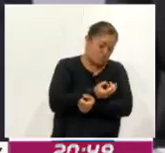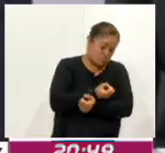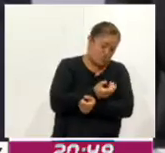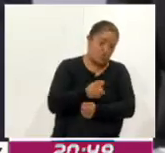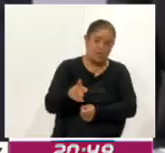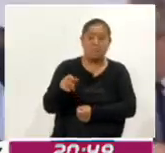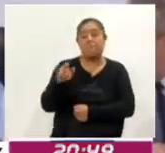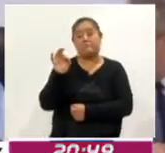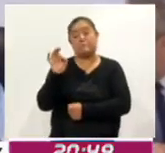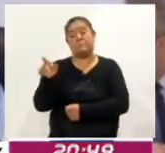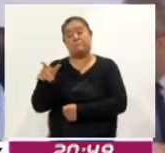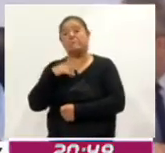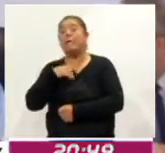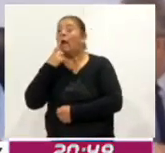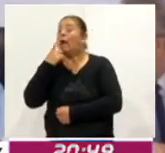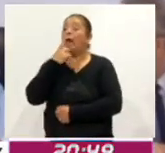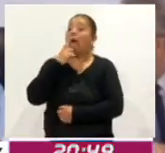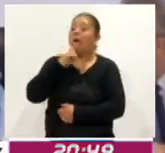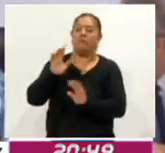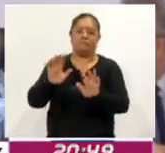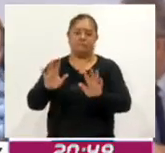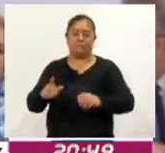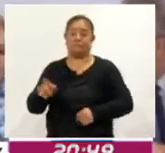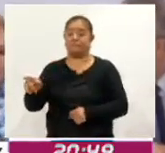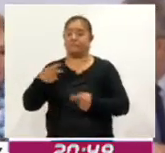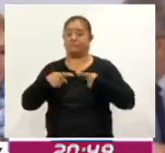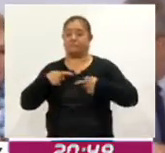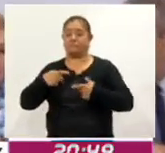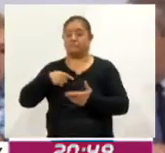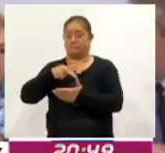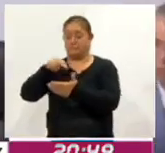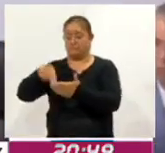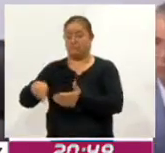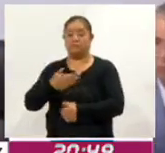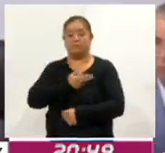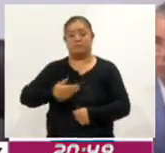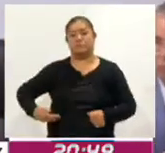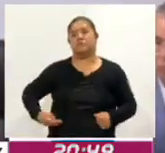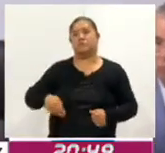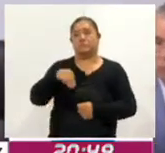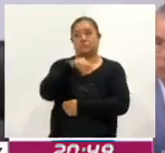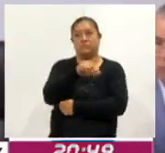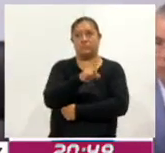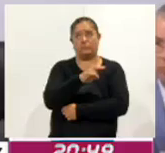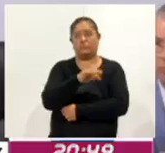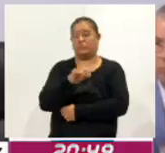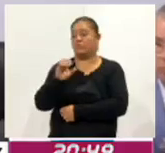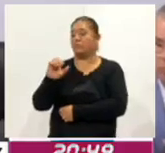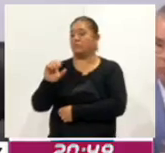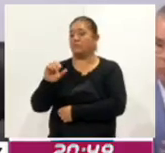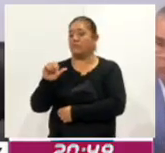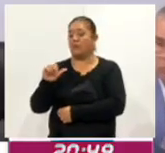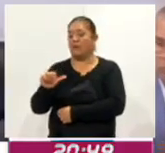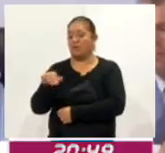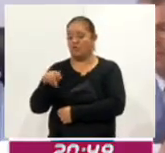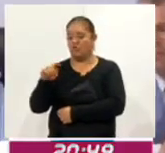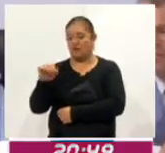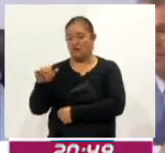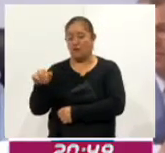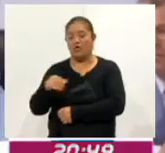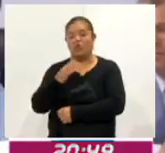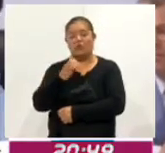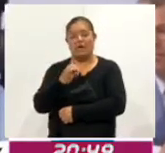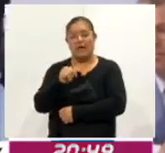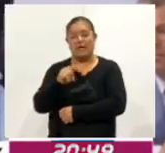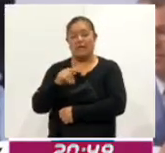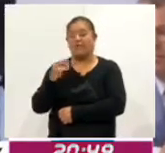posibles reclamaciones. Los candidatos firmantes son el presidente Nicolás Maduro y los opositores Antonio Ecarri, Luis Eduardo Martínez, José